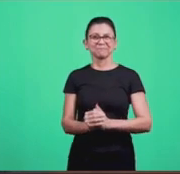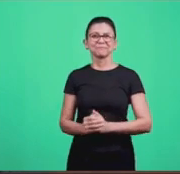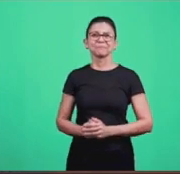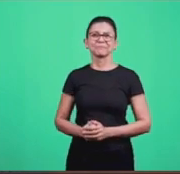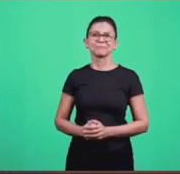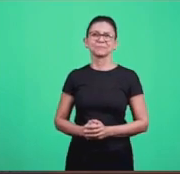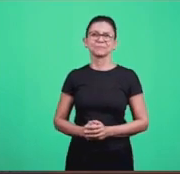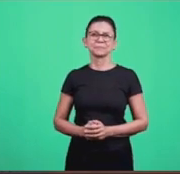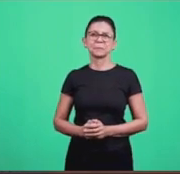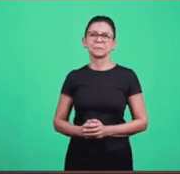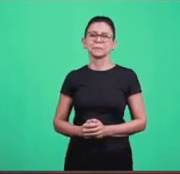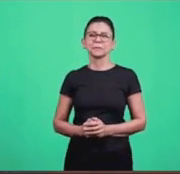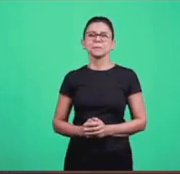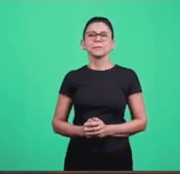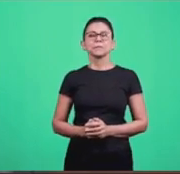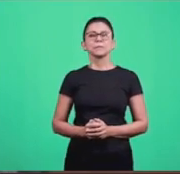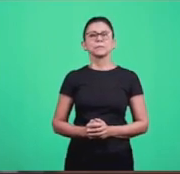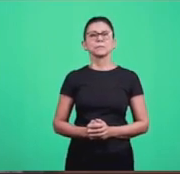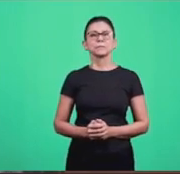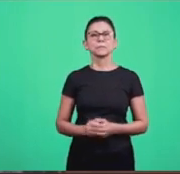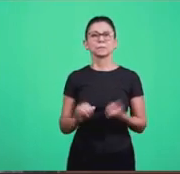nombre de Jesús. Amén.